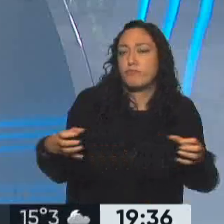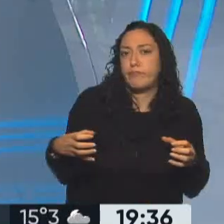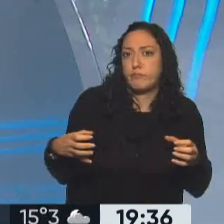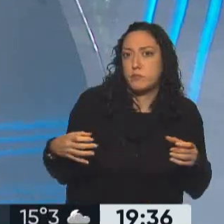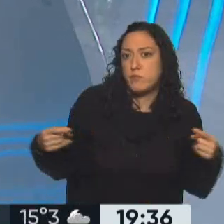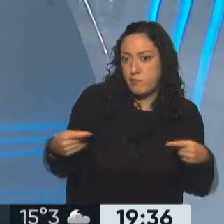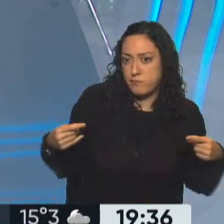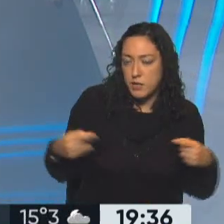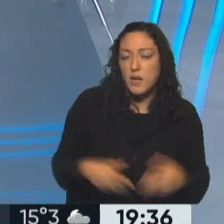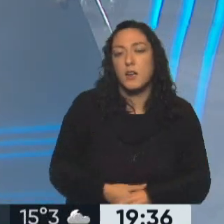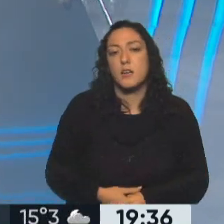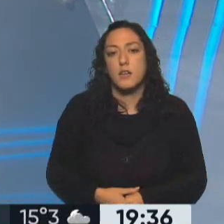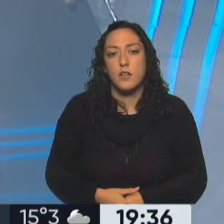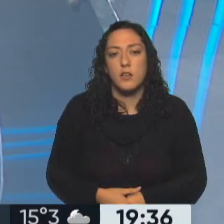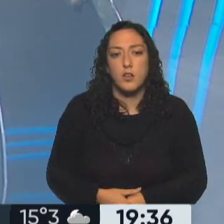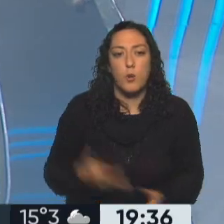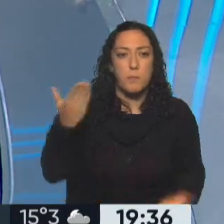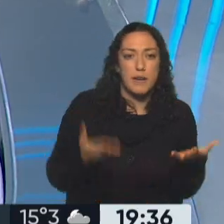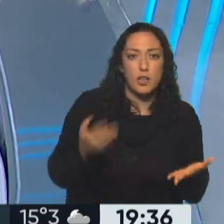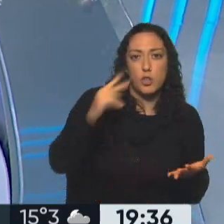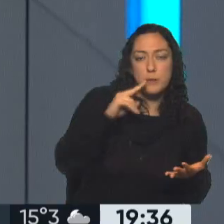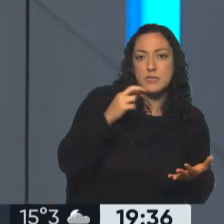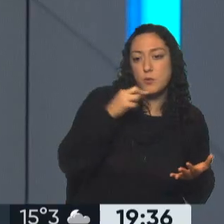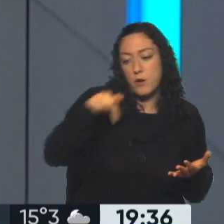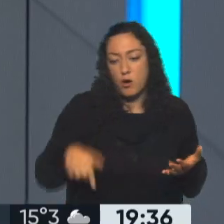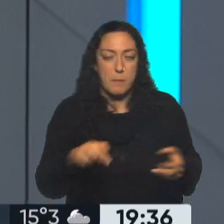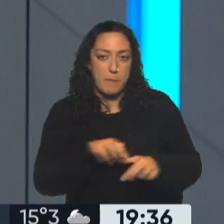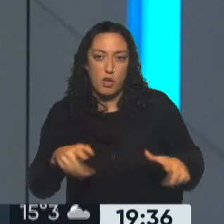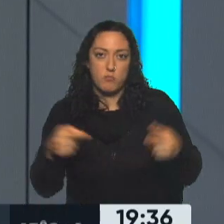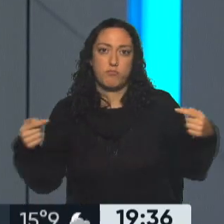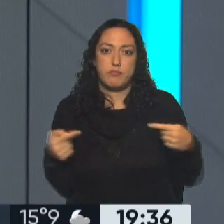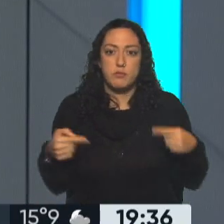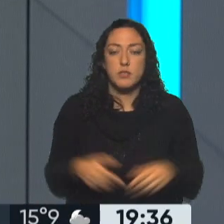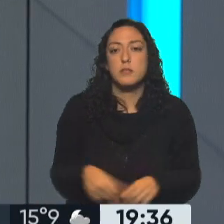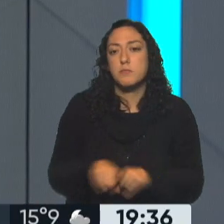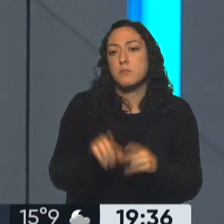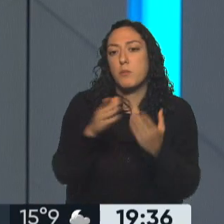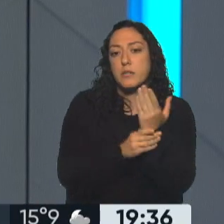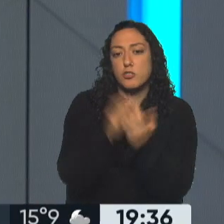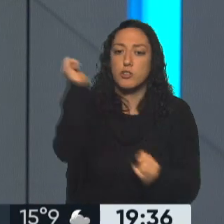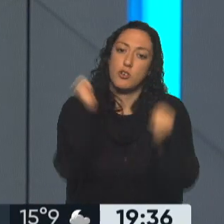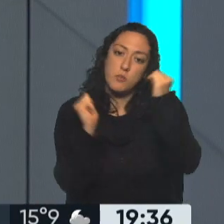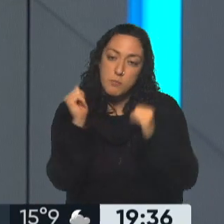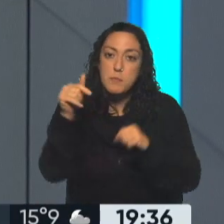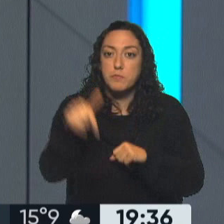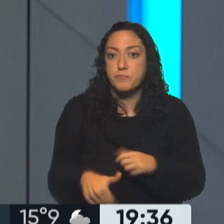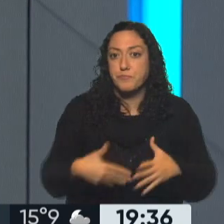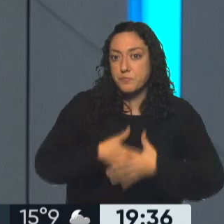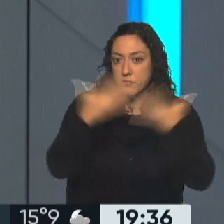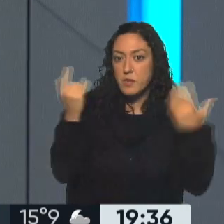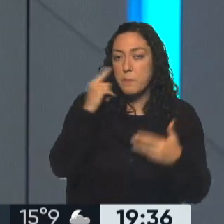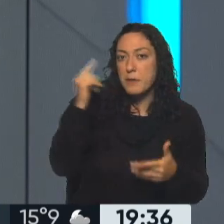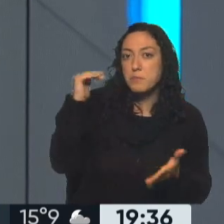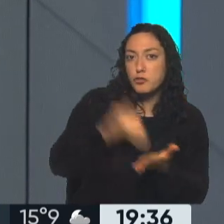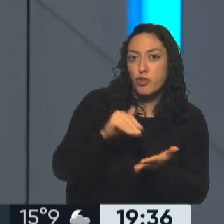Entonces, Nico. Y ahí lo que hay que decir también es que, bueno, uno de los logros del ministro de Economía en el día de hoy es básicamente estos 1.000